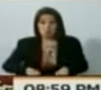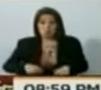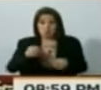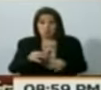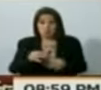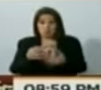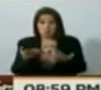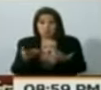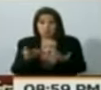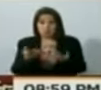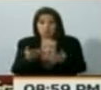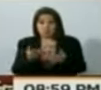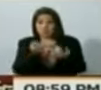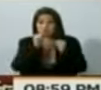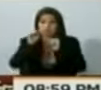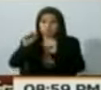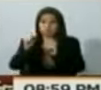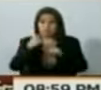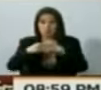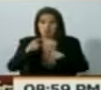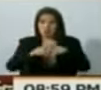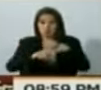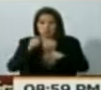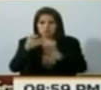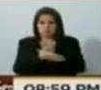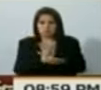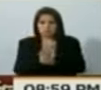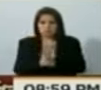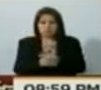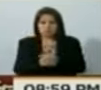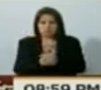una desgracia. Otra instalación de PDVSA que está en la mira de Julio